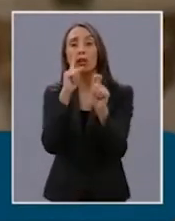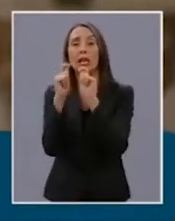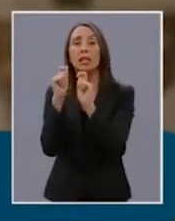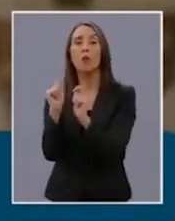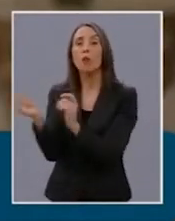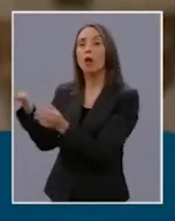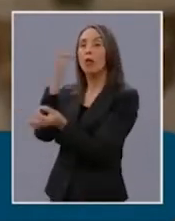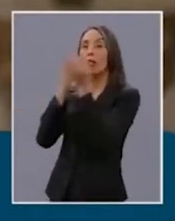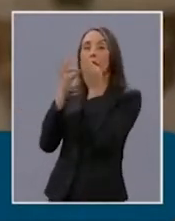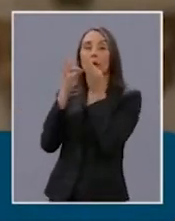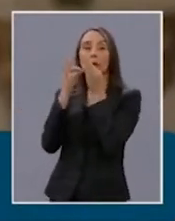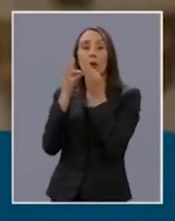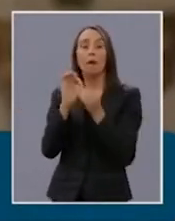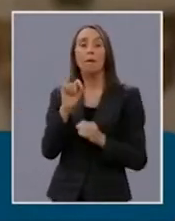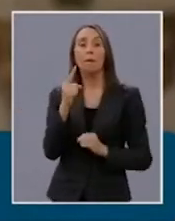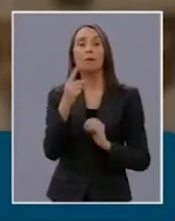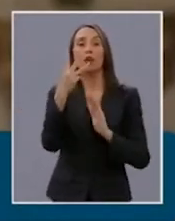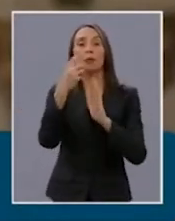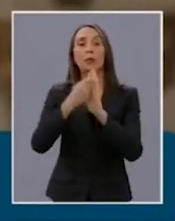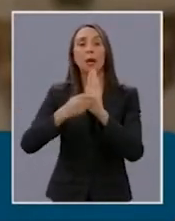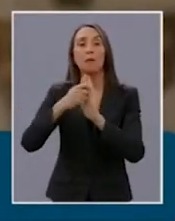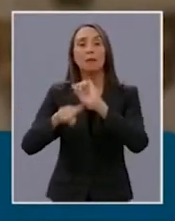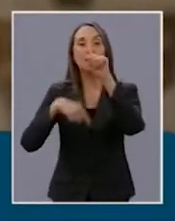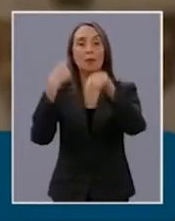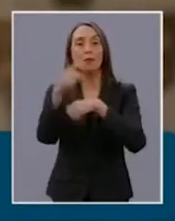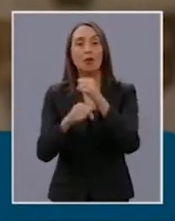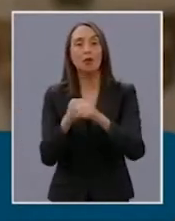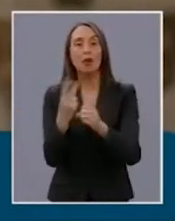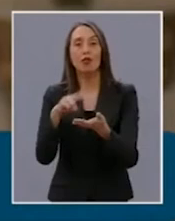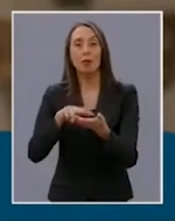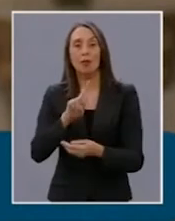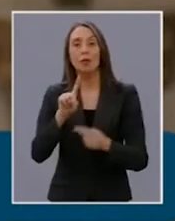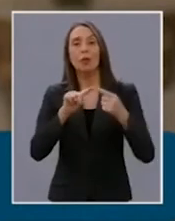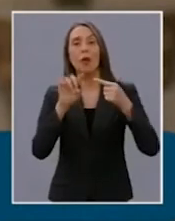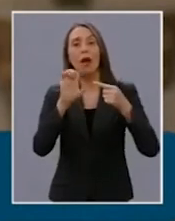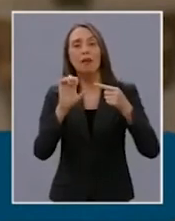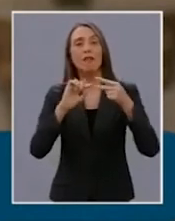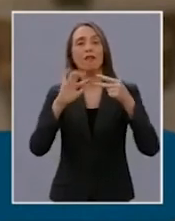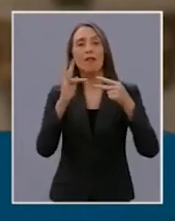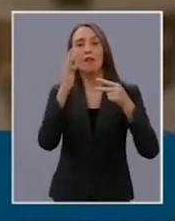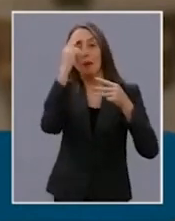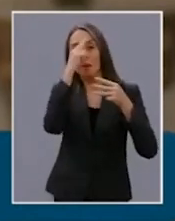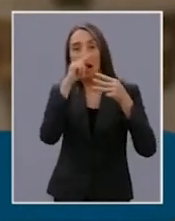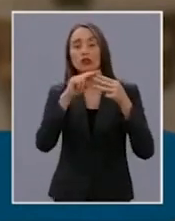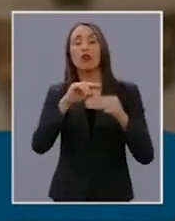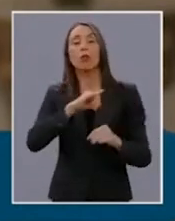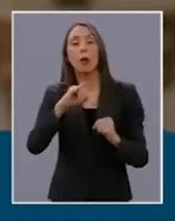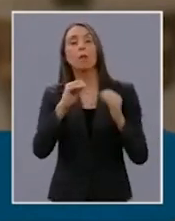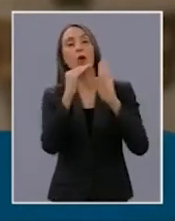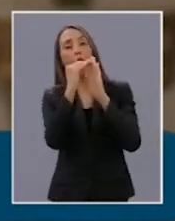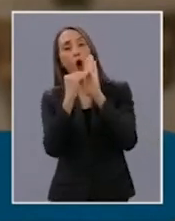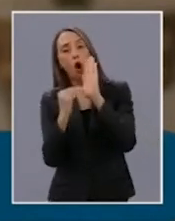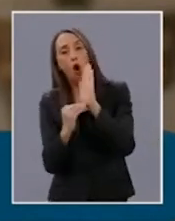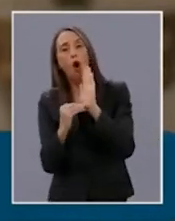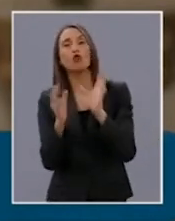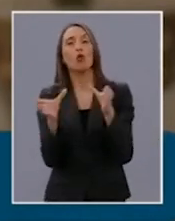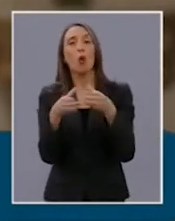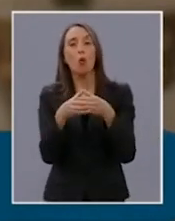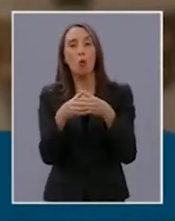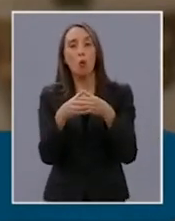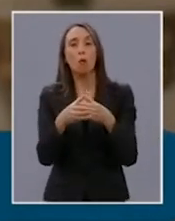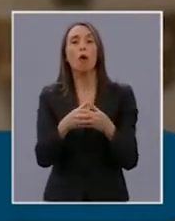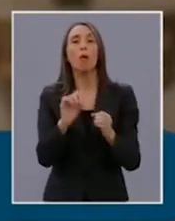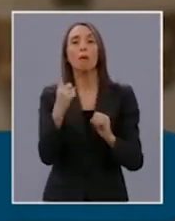mayor riesgo durante el primer trimestre del año 2021, y continuando con los demás grupos durante el primer